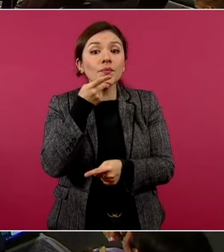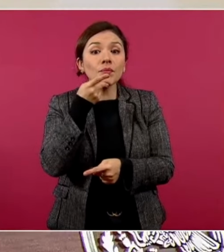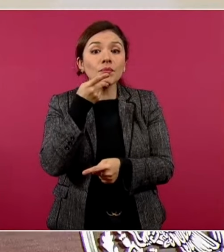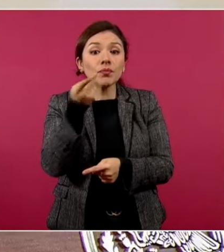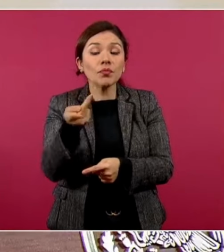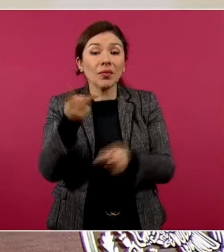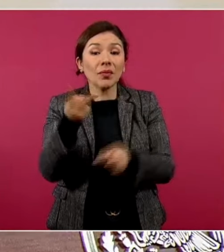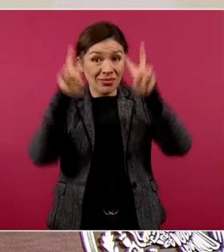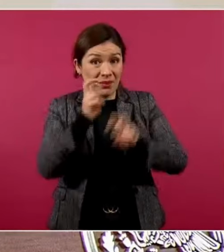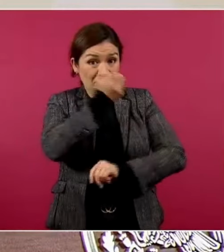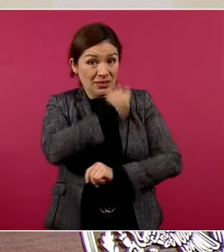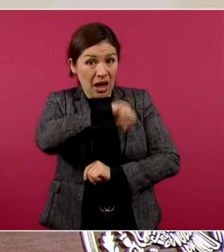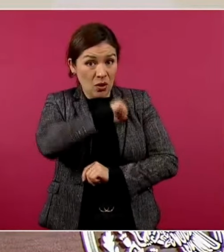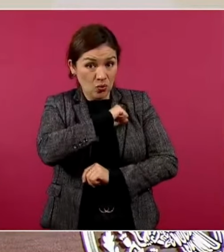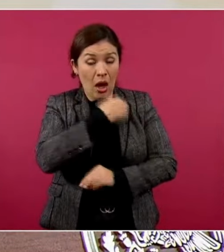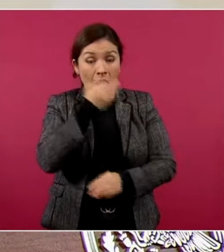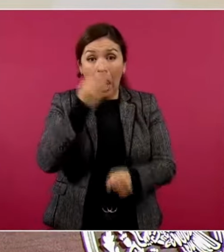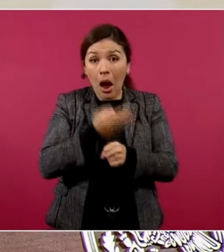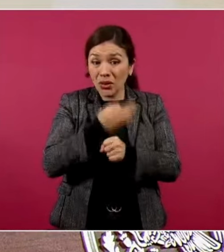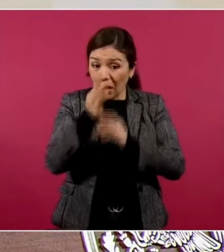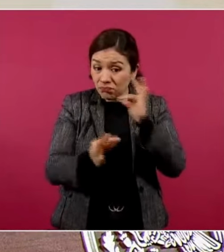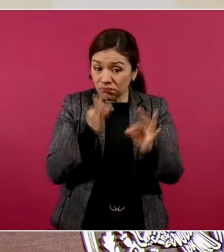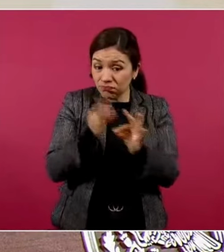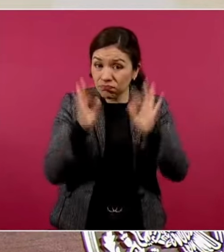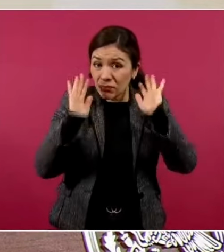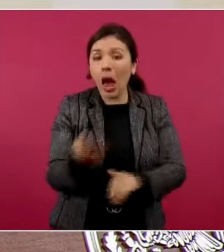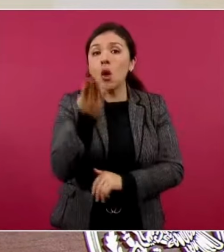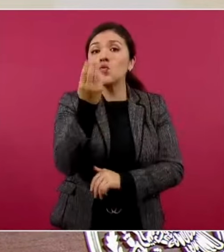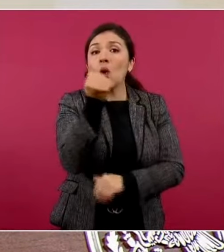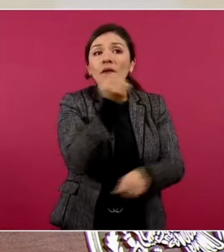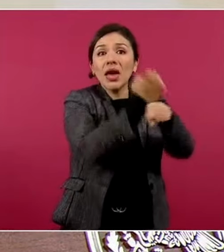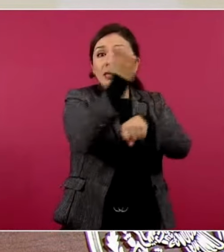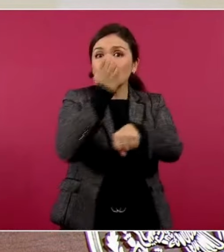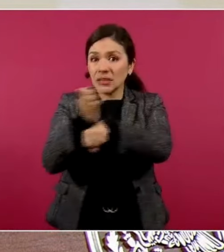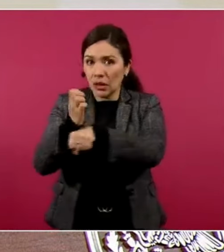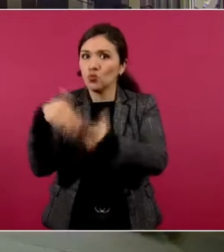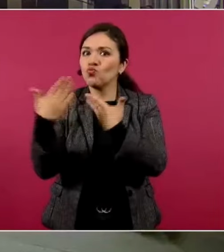de salud, llevamos 9 estados y vamos hacia todos.